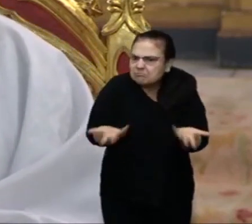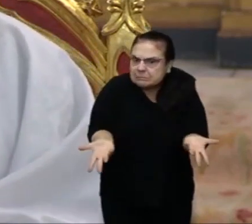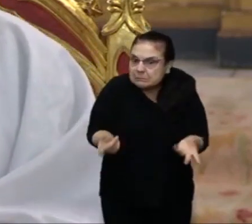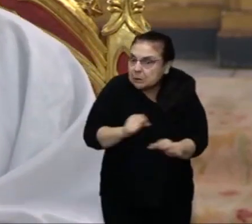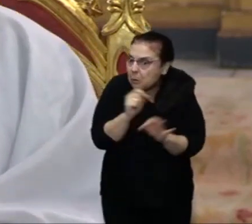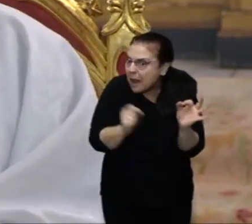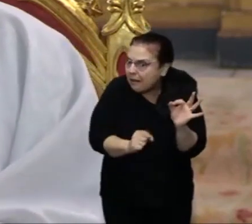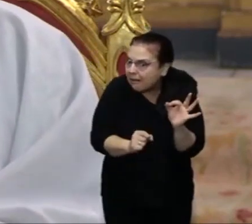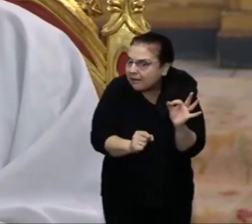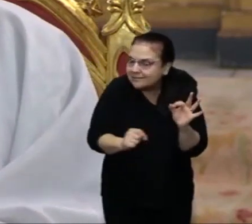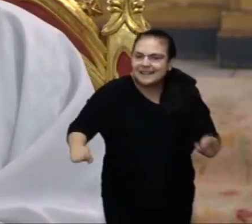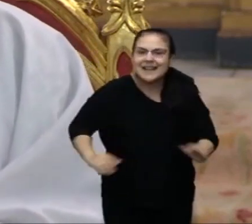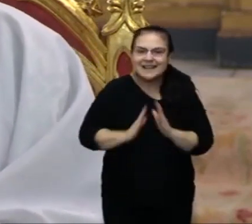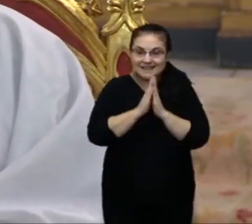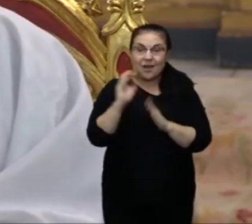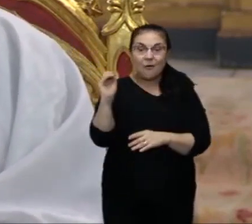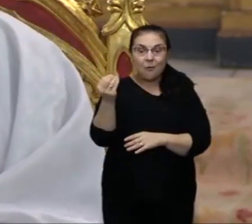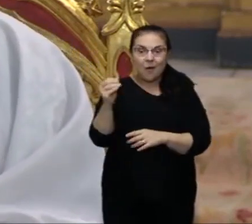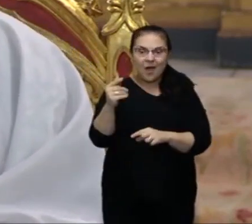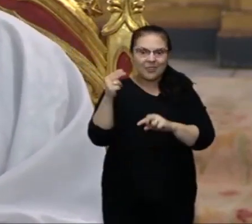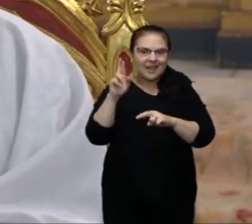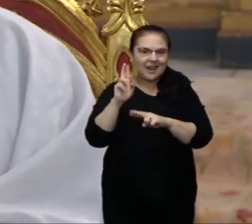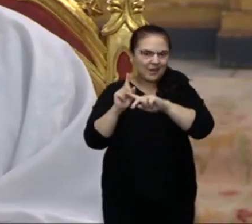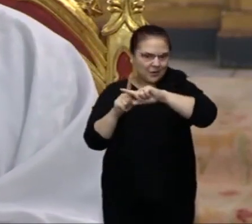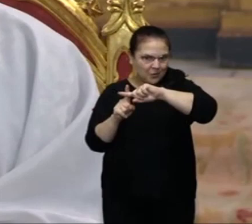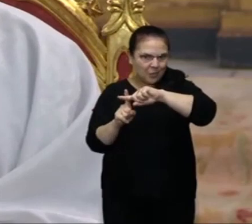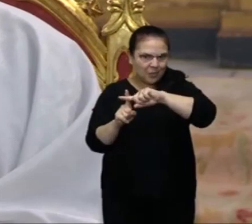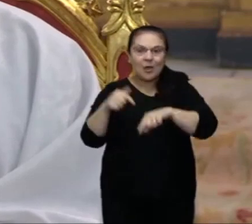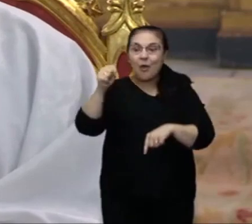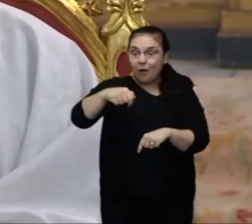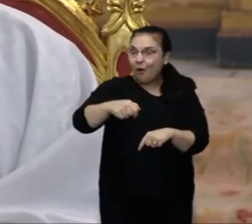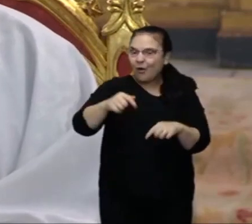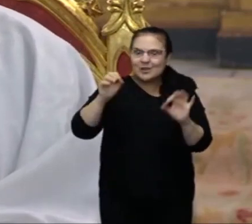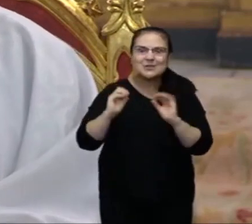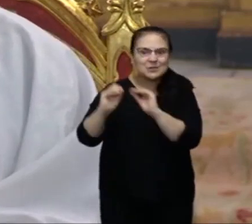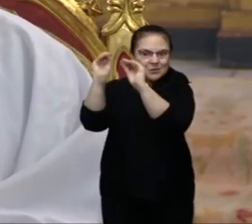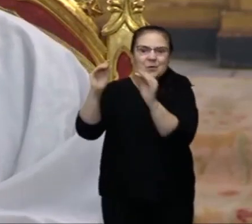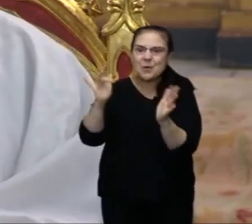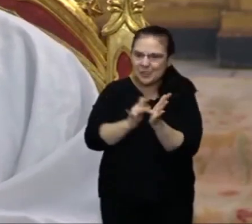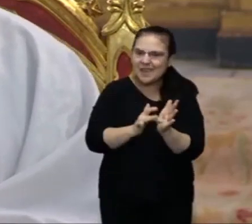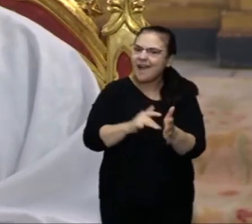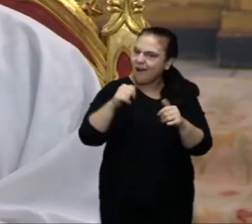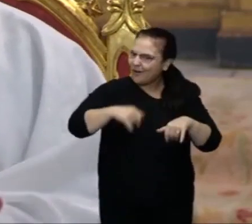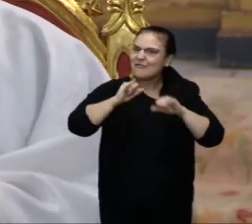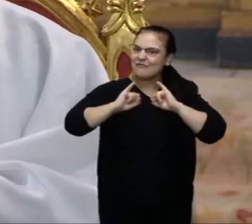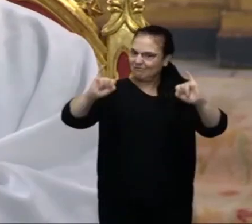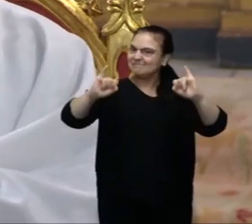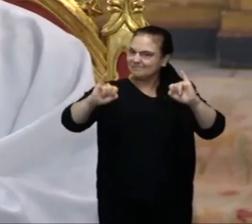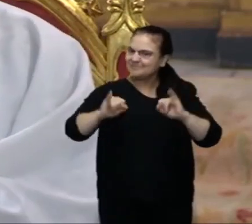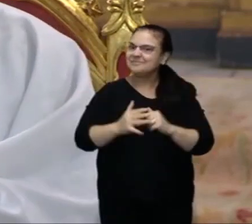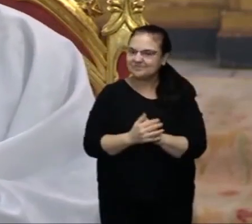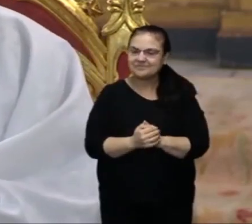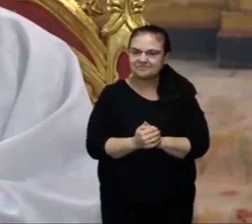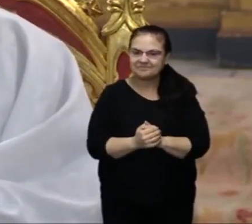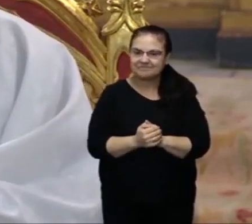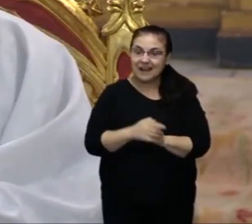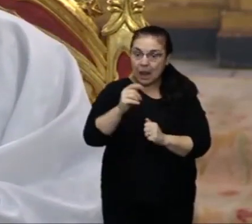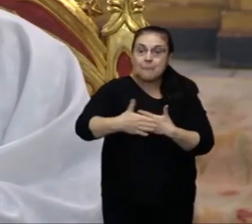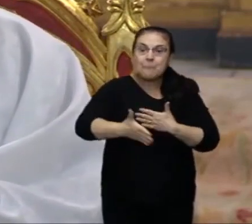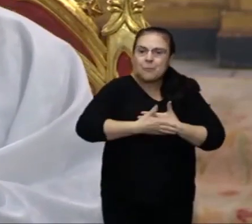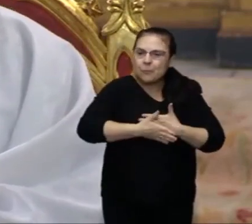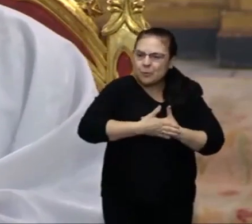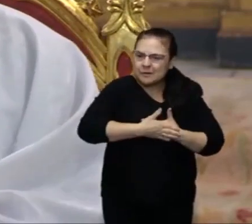Cruz, que vamos a celebrar hoy su día, porque es la fiesta que celebra la Iglesia. Pues la